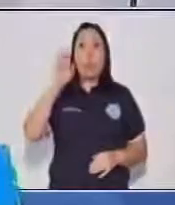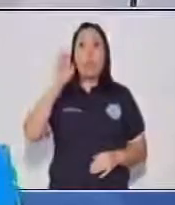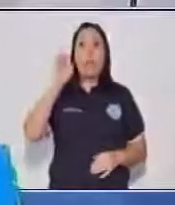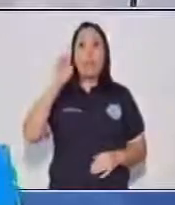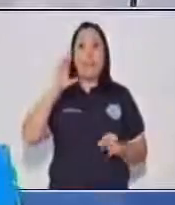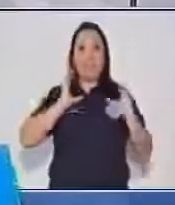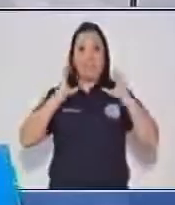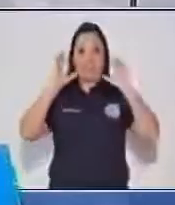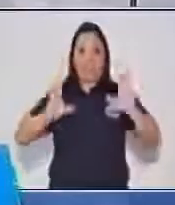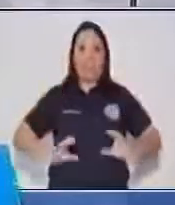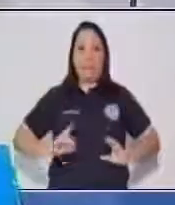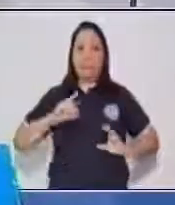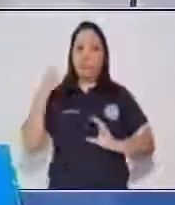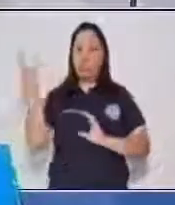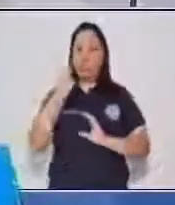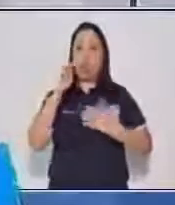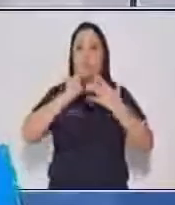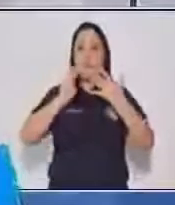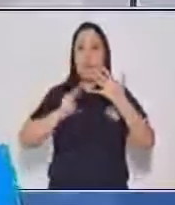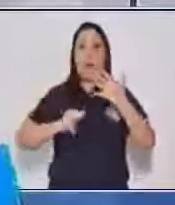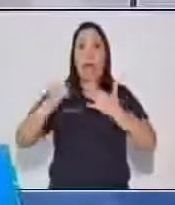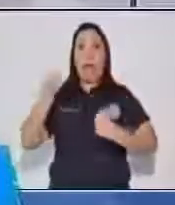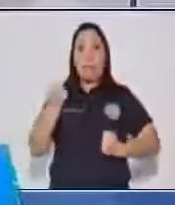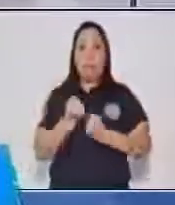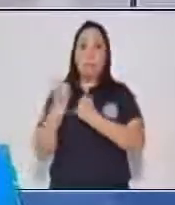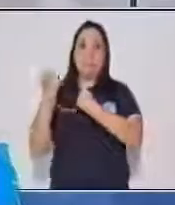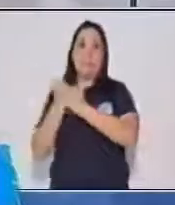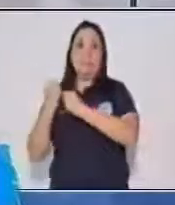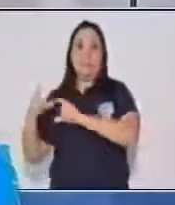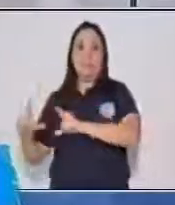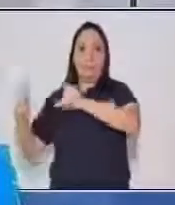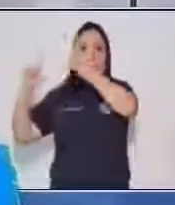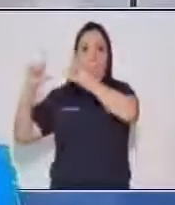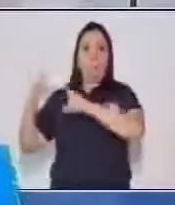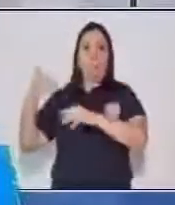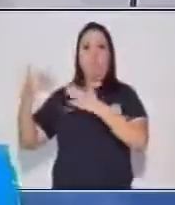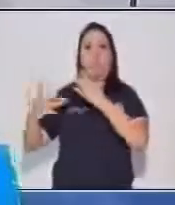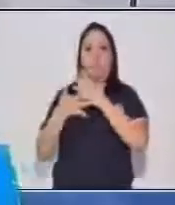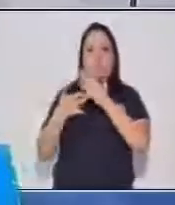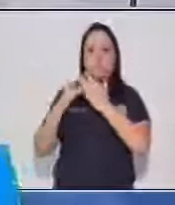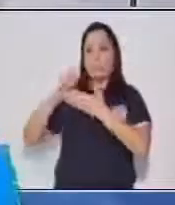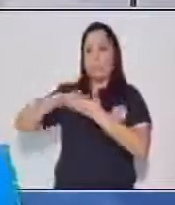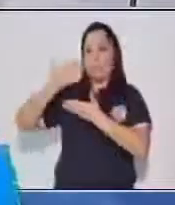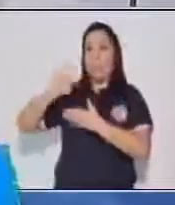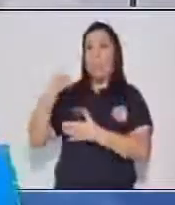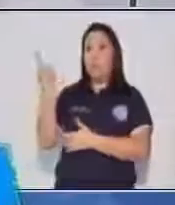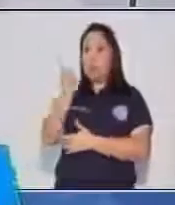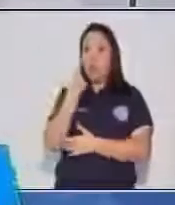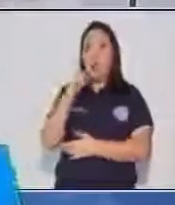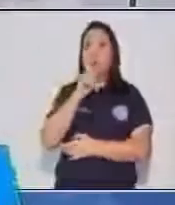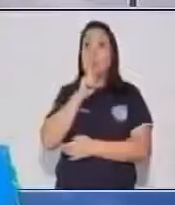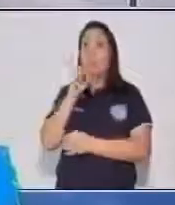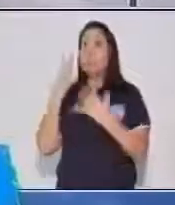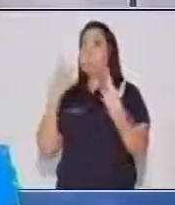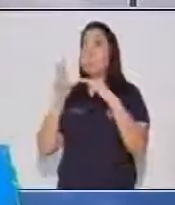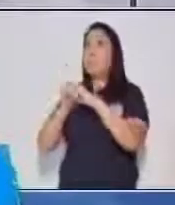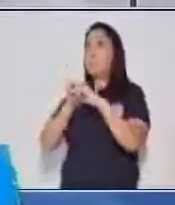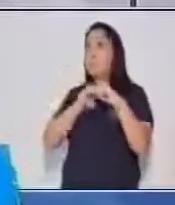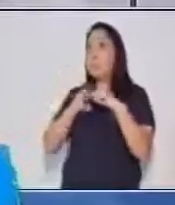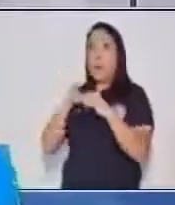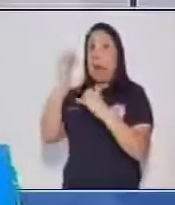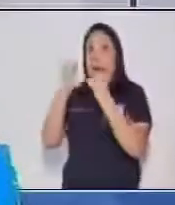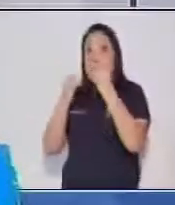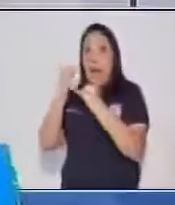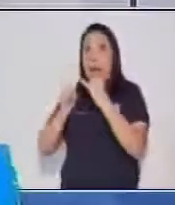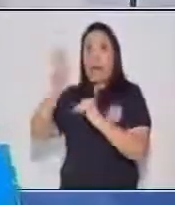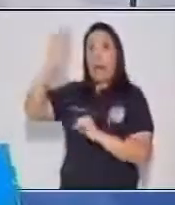participa todo el material de apoyo. Como te decía también, el público está en silencio hasta en el momento en que tú le das